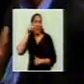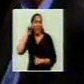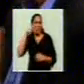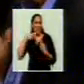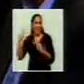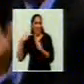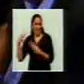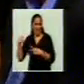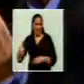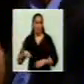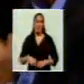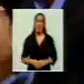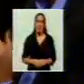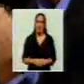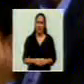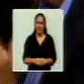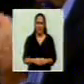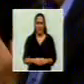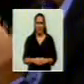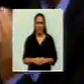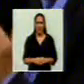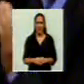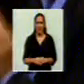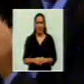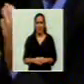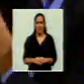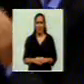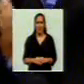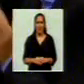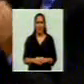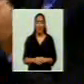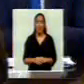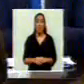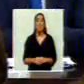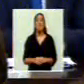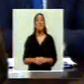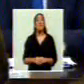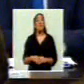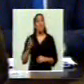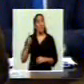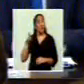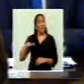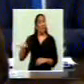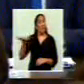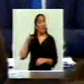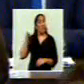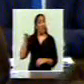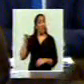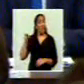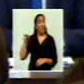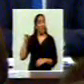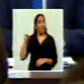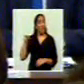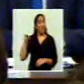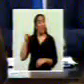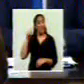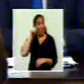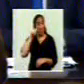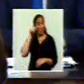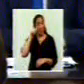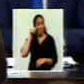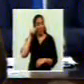en la que hoy, además, en la que hoy, además,